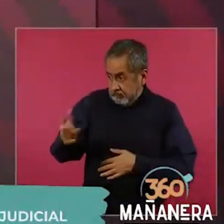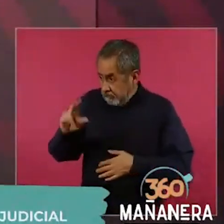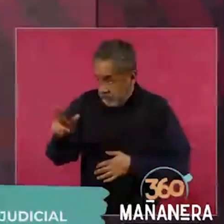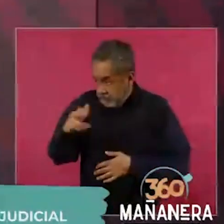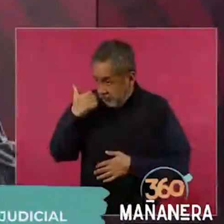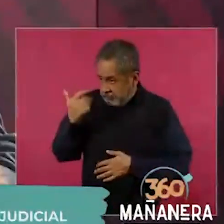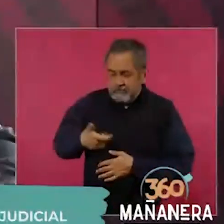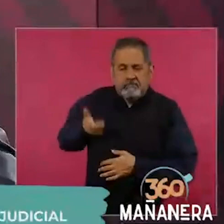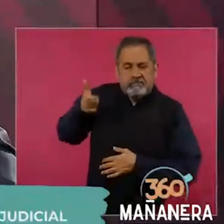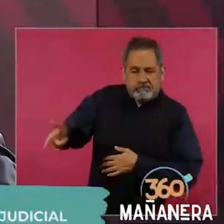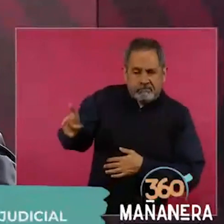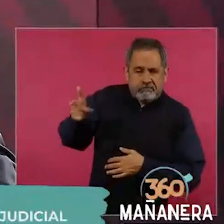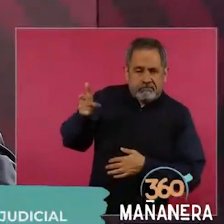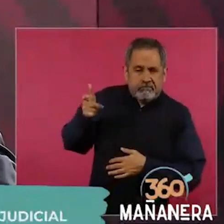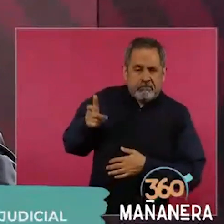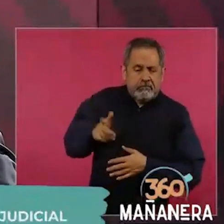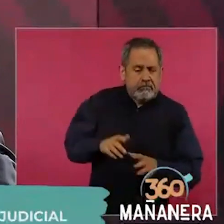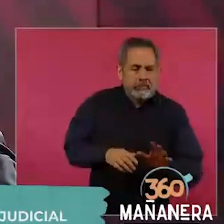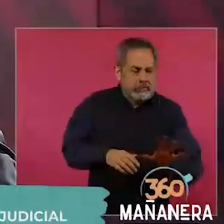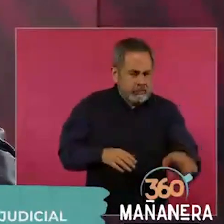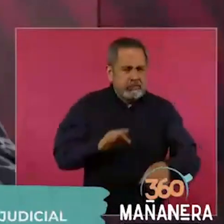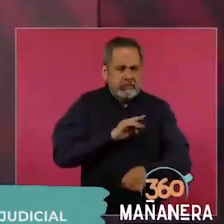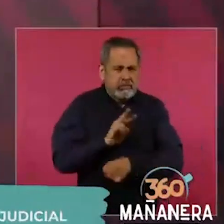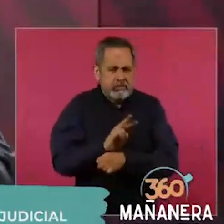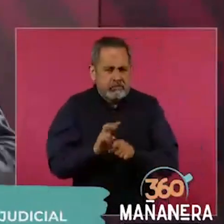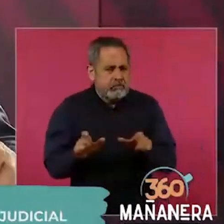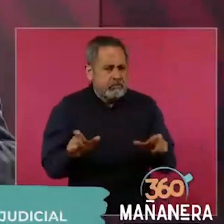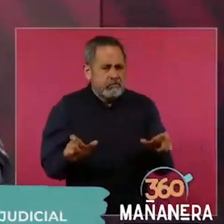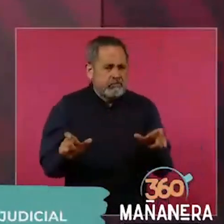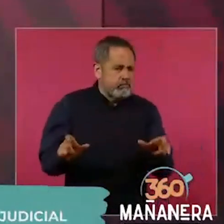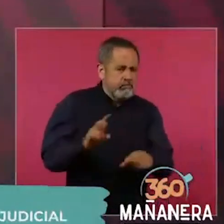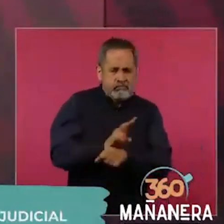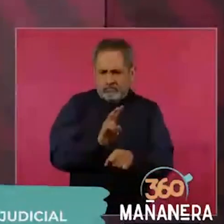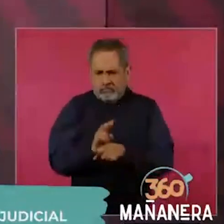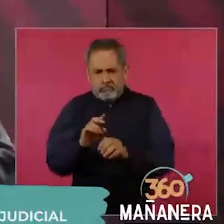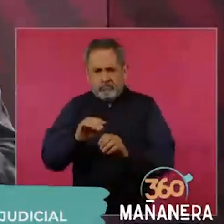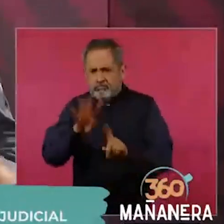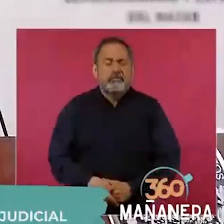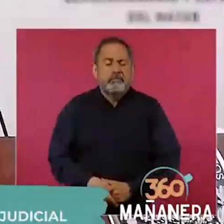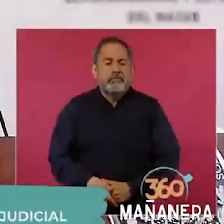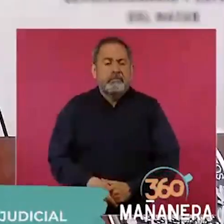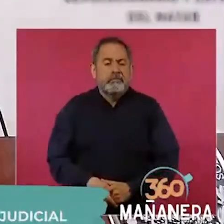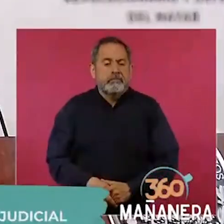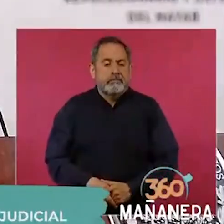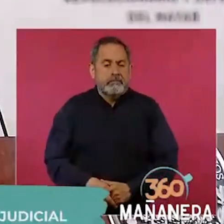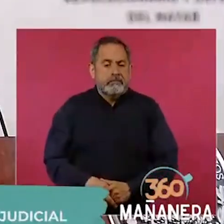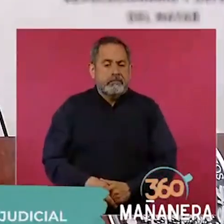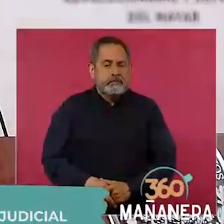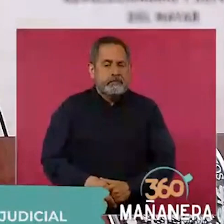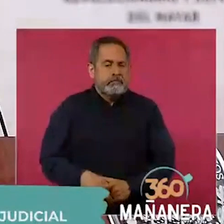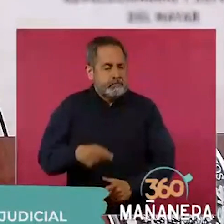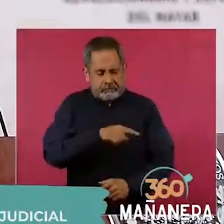Eso se puede garantizar, se puede cuidar, se les da protección para que